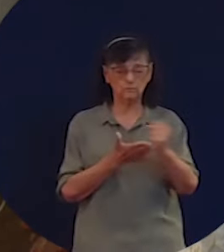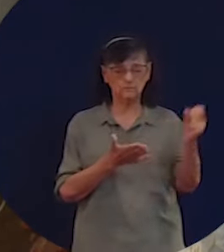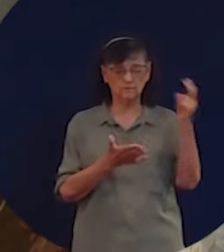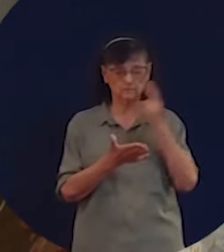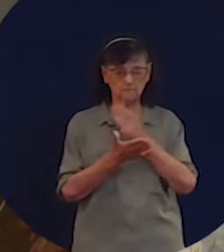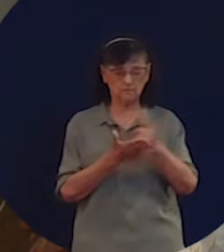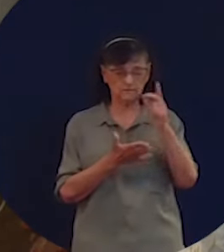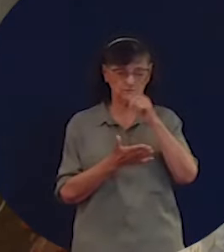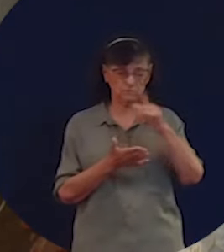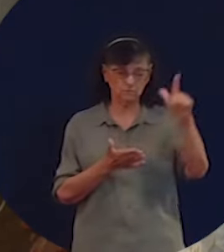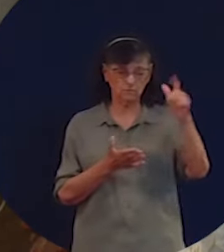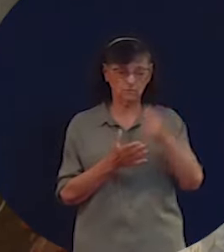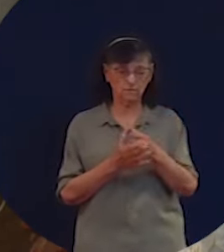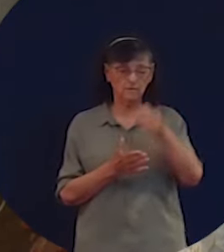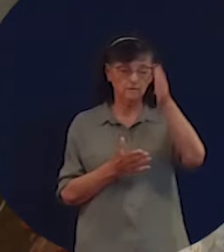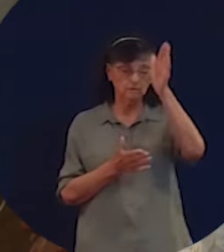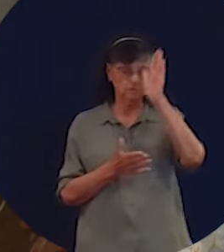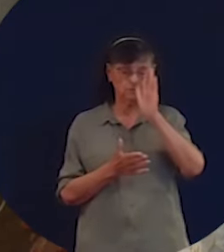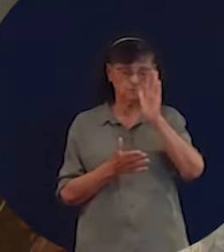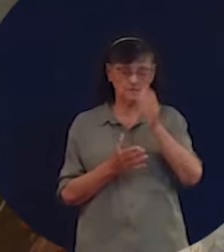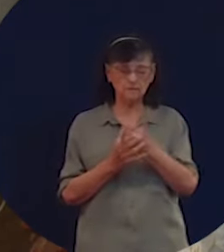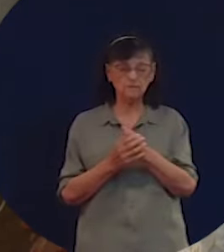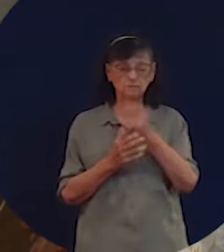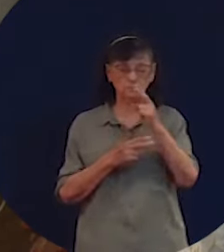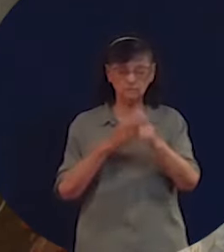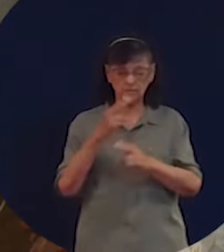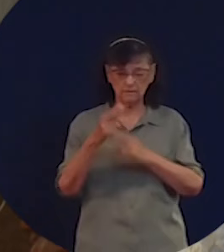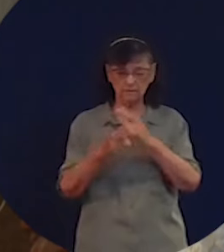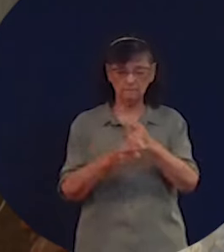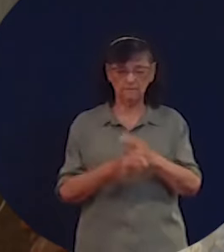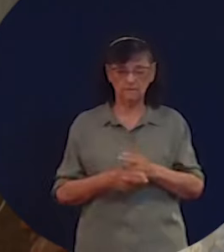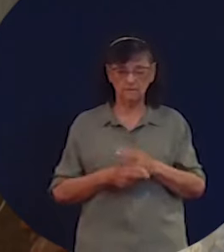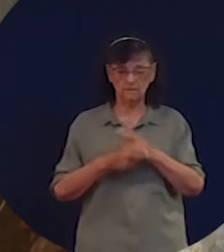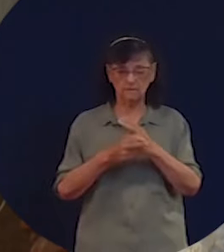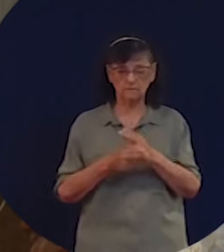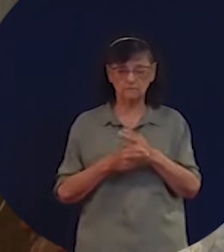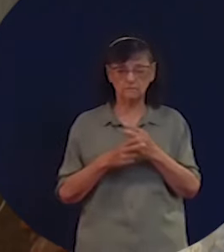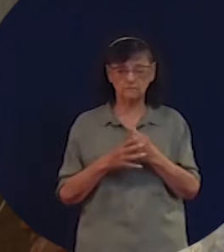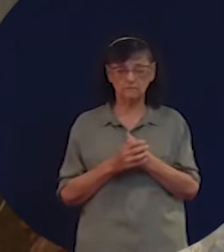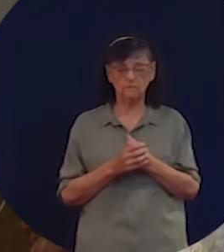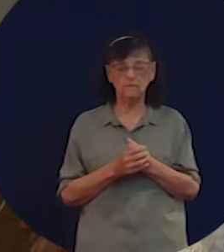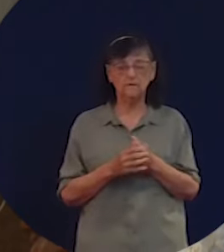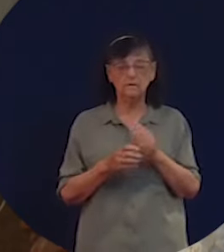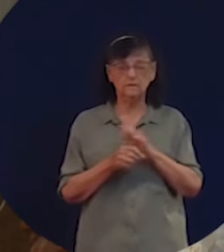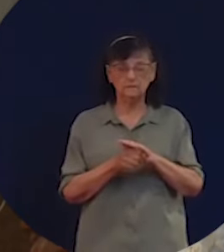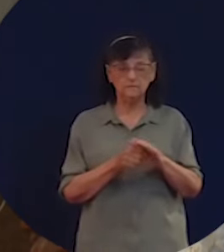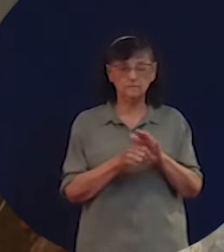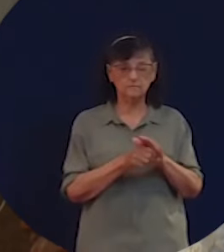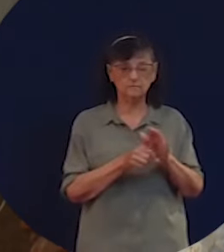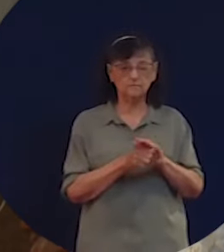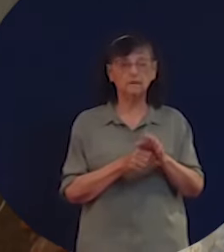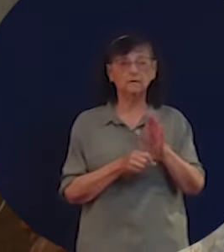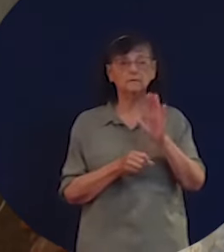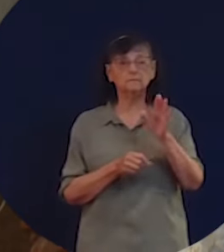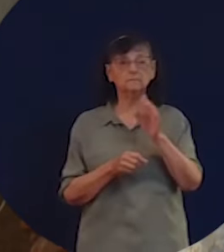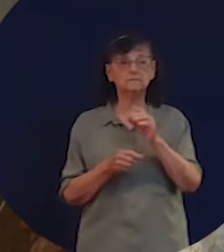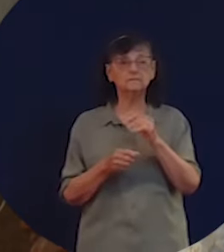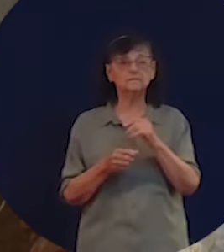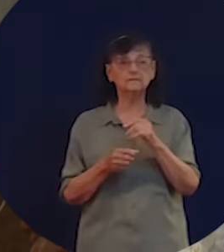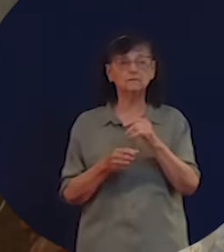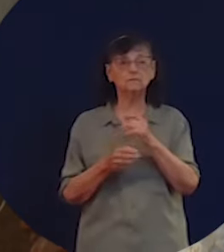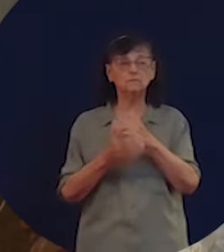Santo, santo, santo es el Señor, Dios del universo, llenos están